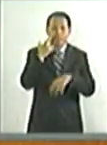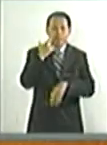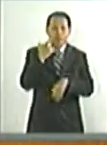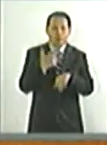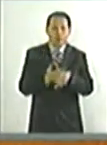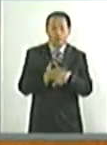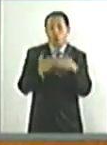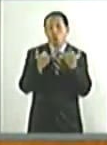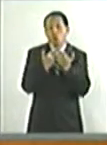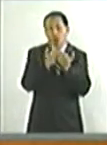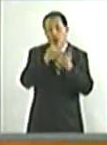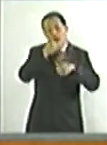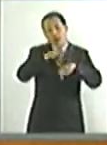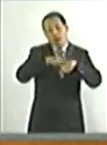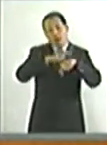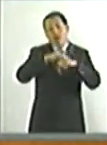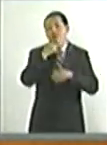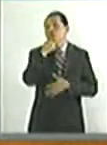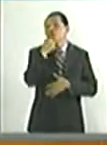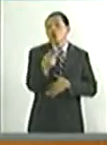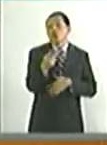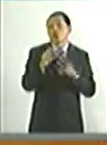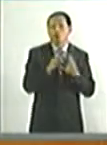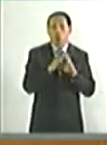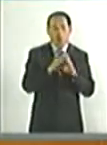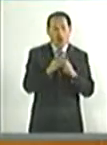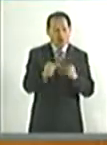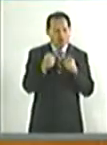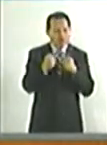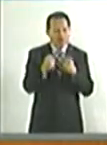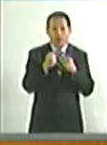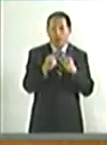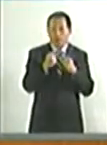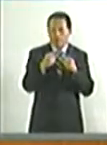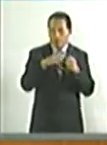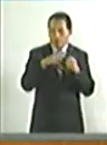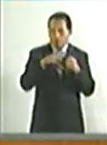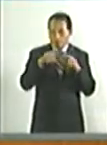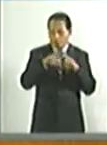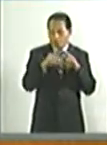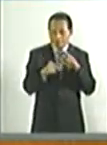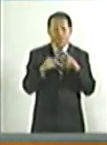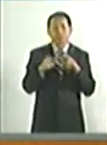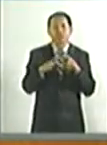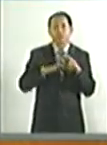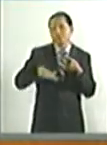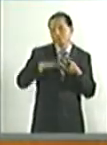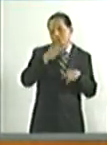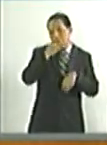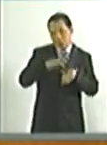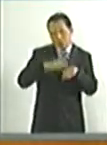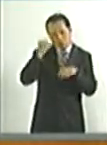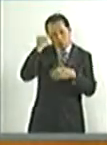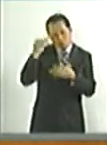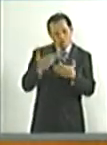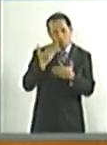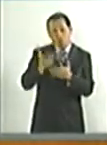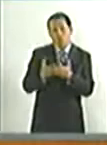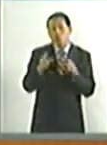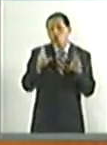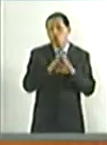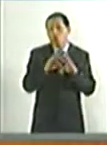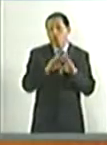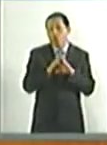responsable y levantar la voz desde la más alta tribuna nacional. ¿Qué propongo, señores legisladores? A través de